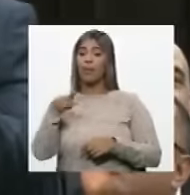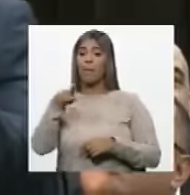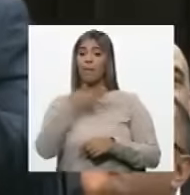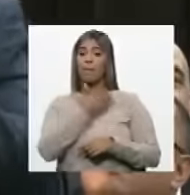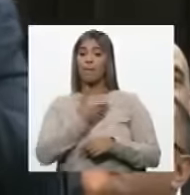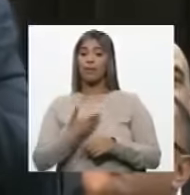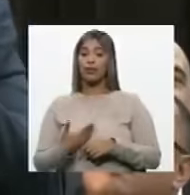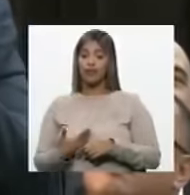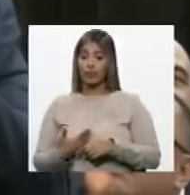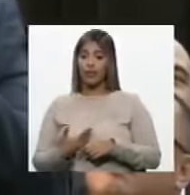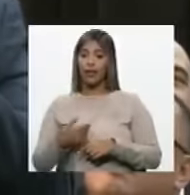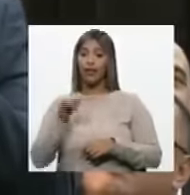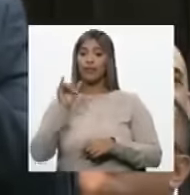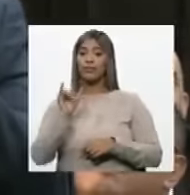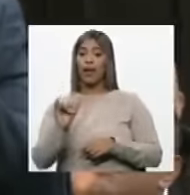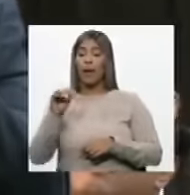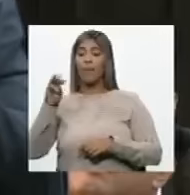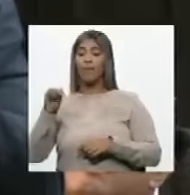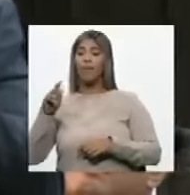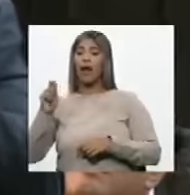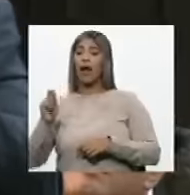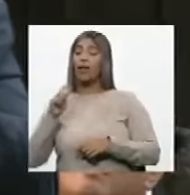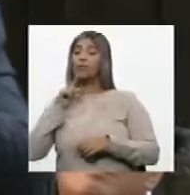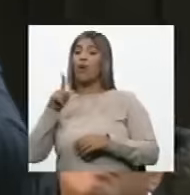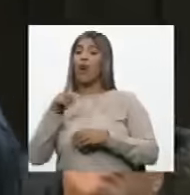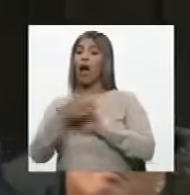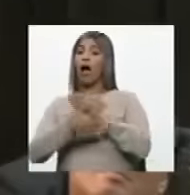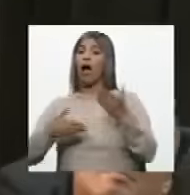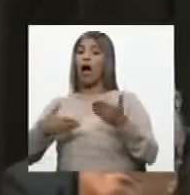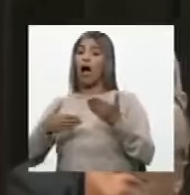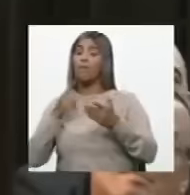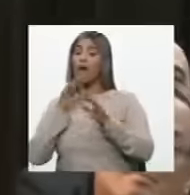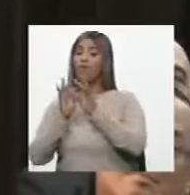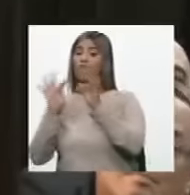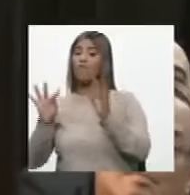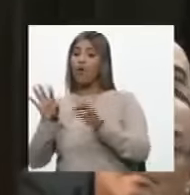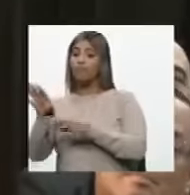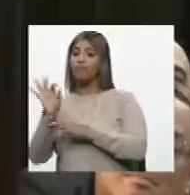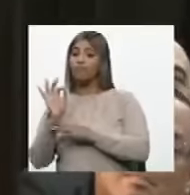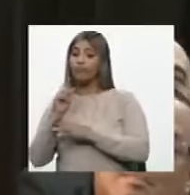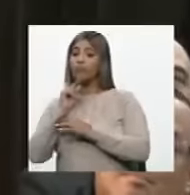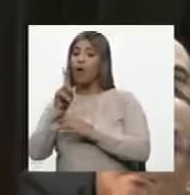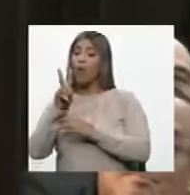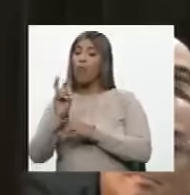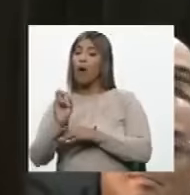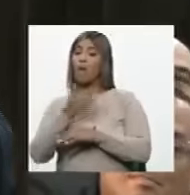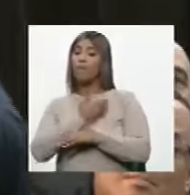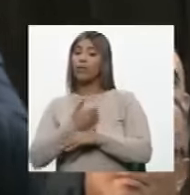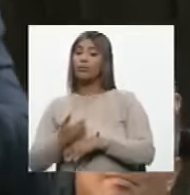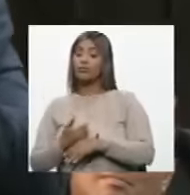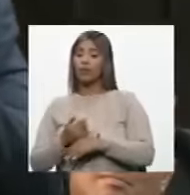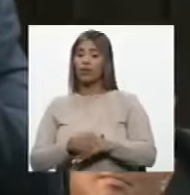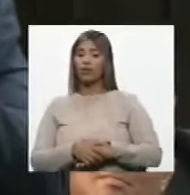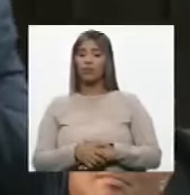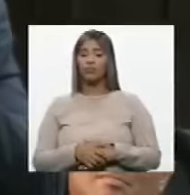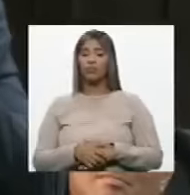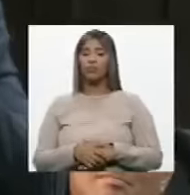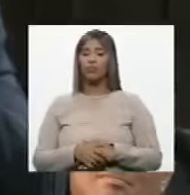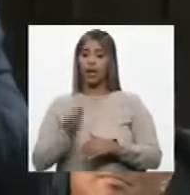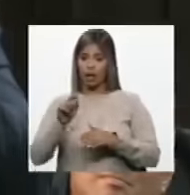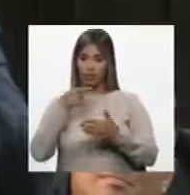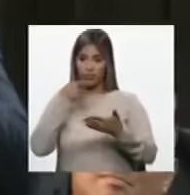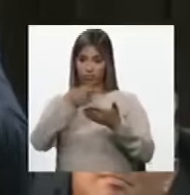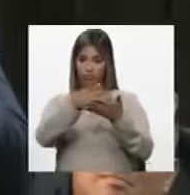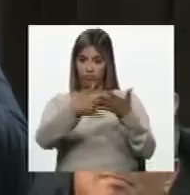presidente Isaías Medina Angarita de modificar la forma de escoger al nuevo presidente de la República. Eso está